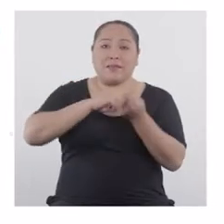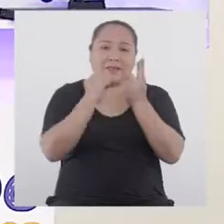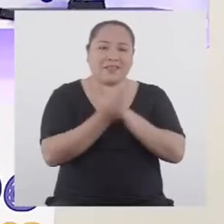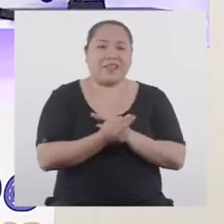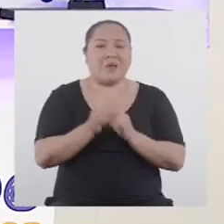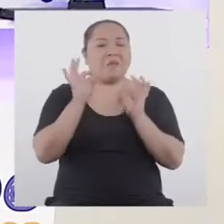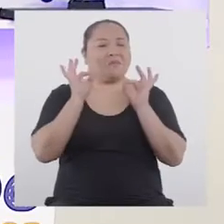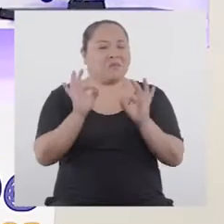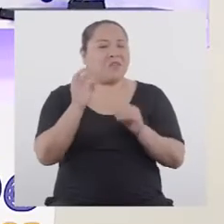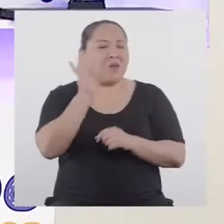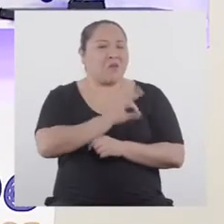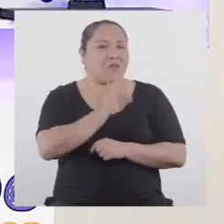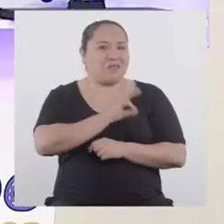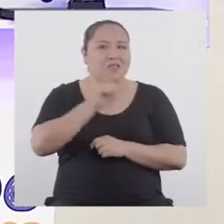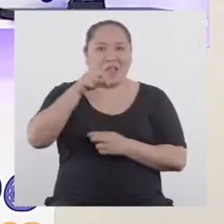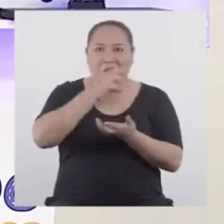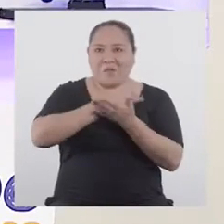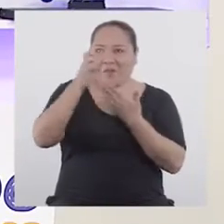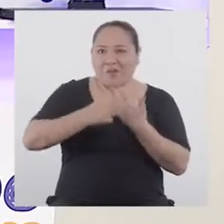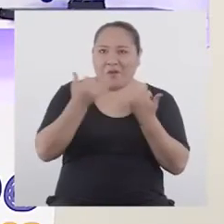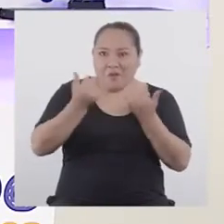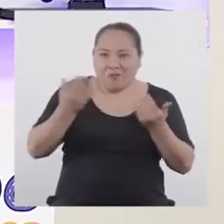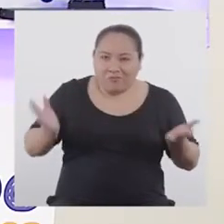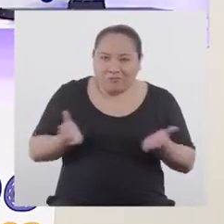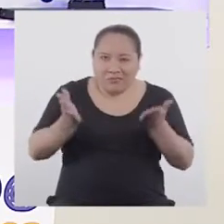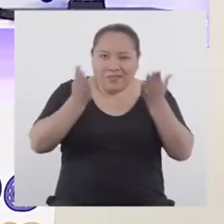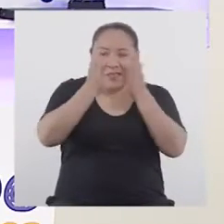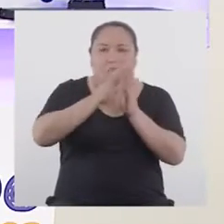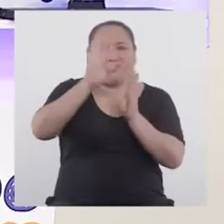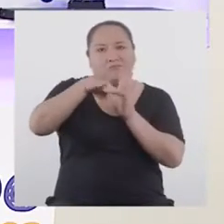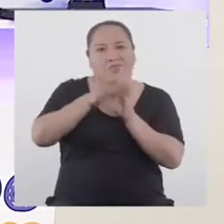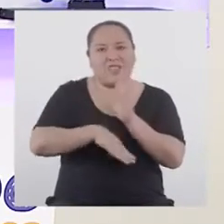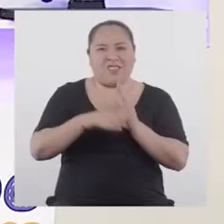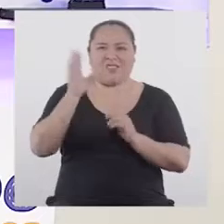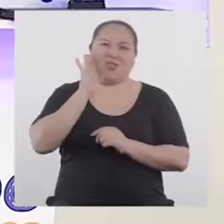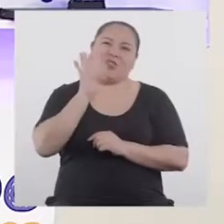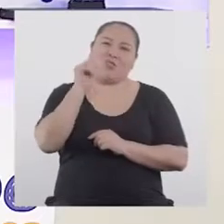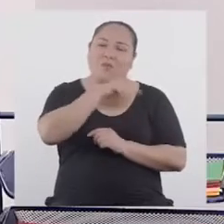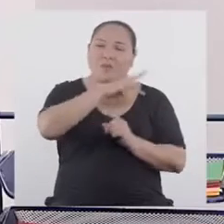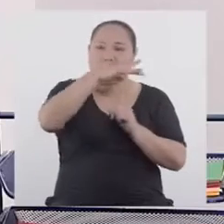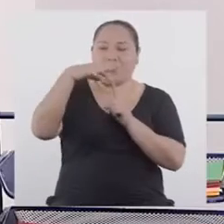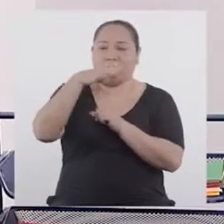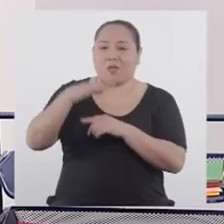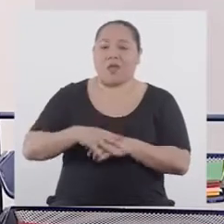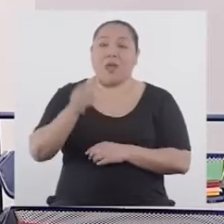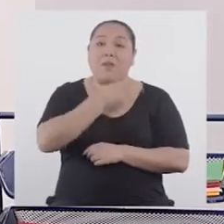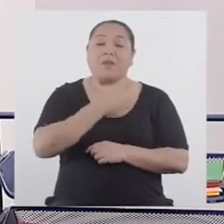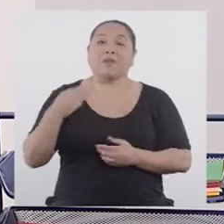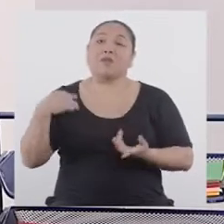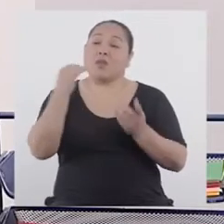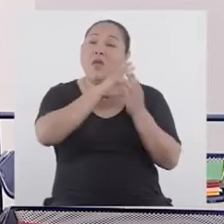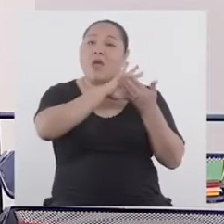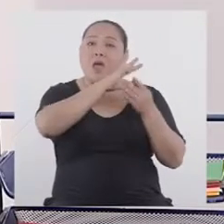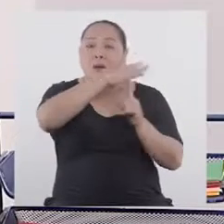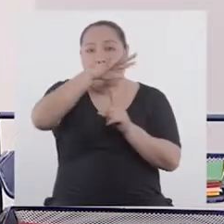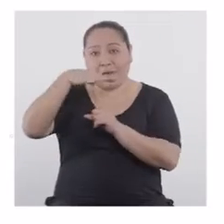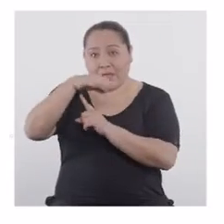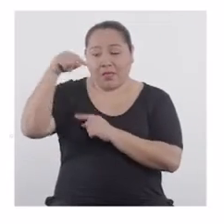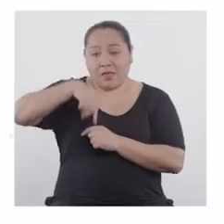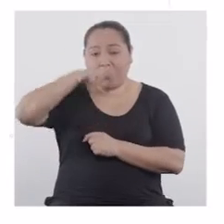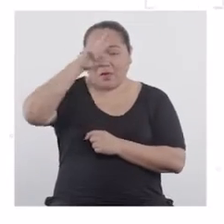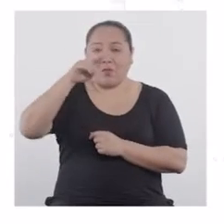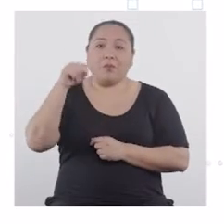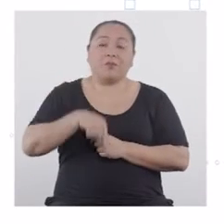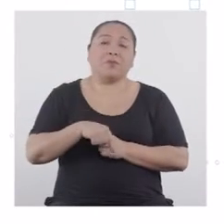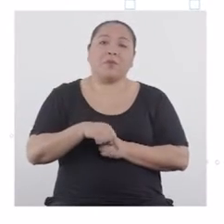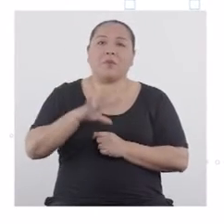reciclado? Excelente aprovechar el programa de hoy para fomentar la reducción de la contaminación ambiental. Según el Ministerio del Ambiente, en el Perú,